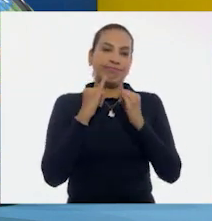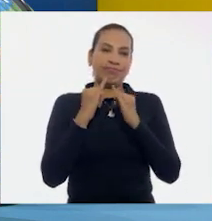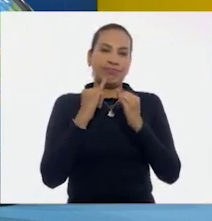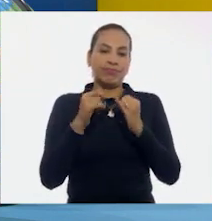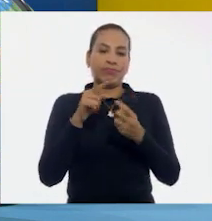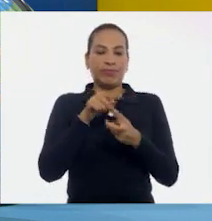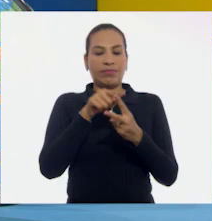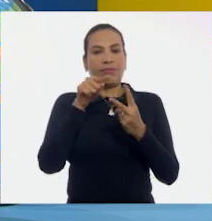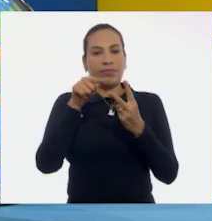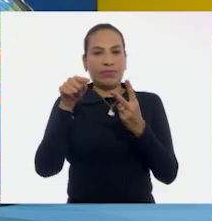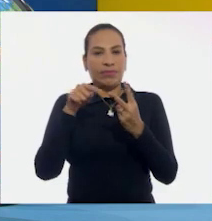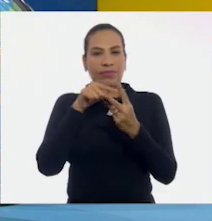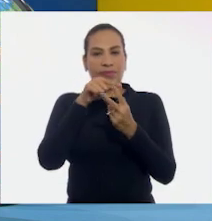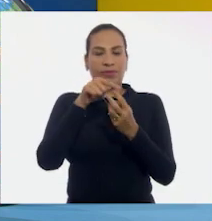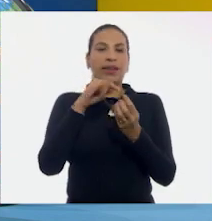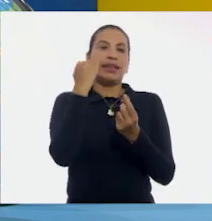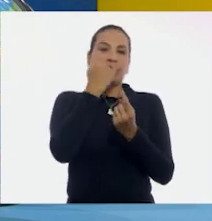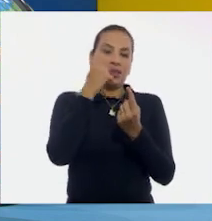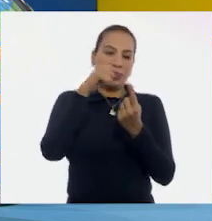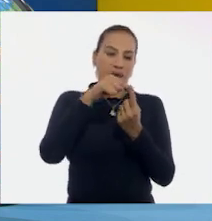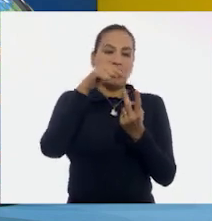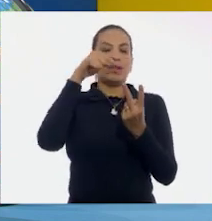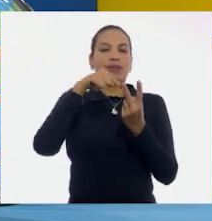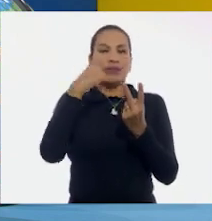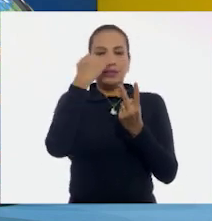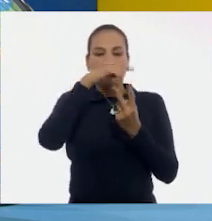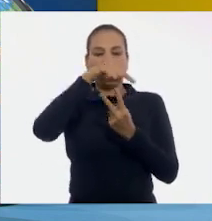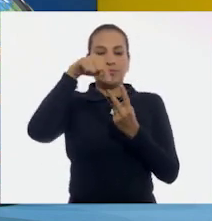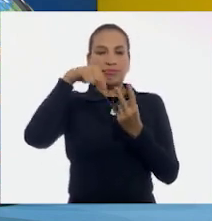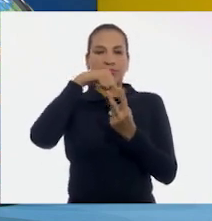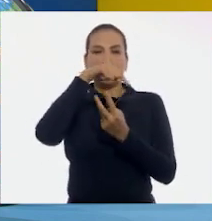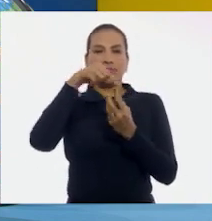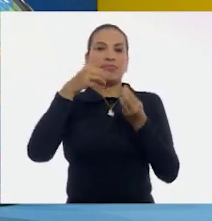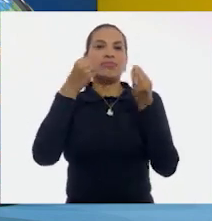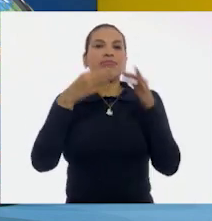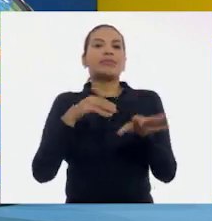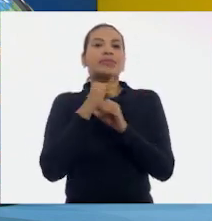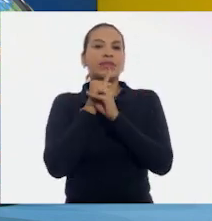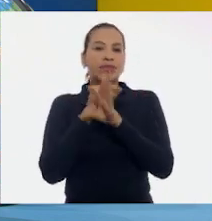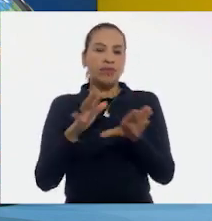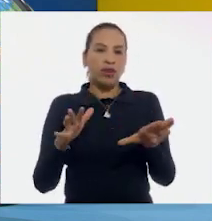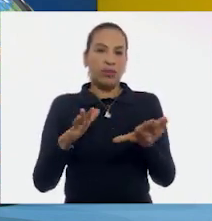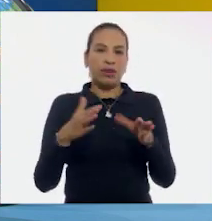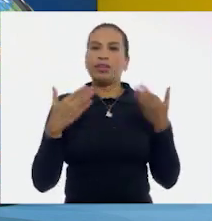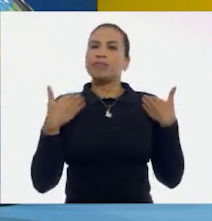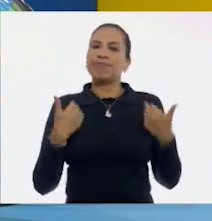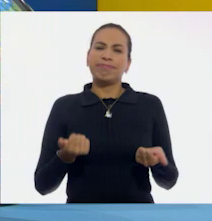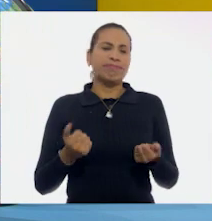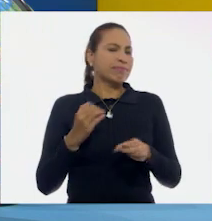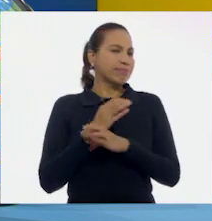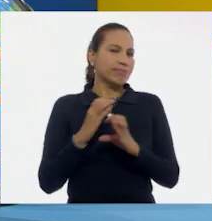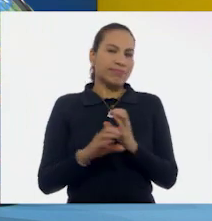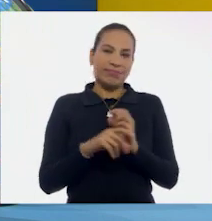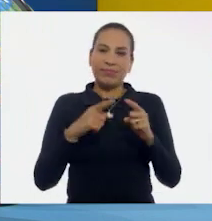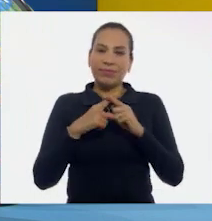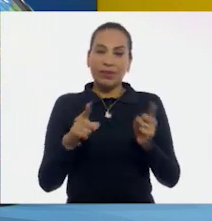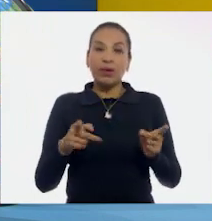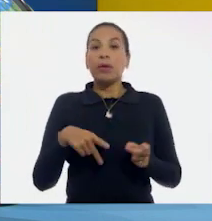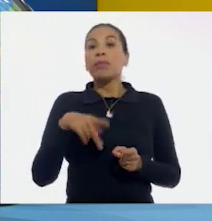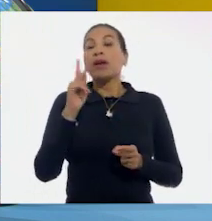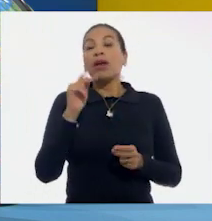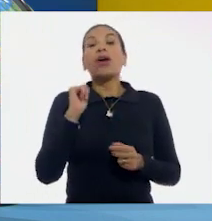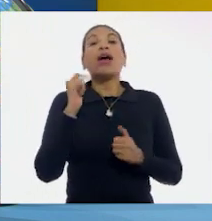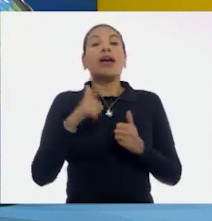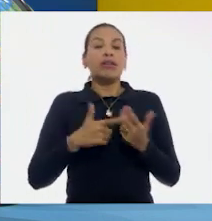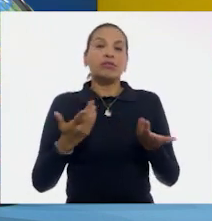Entre pasar de un idioma a otro, se perdía muchísima información, se entendían unas cosas por otras, pero de